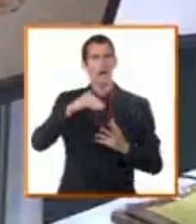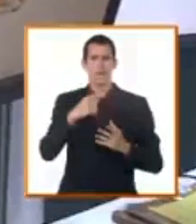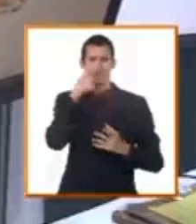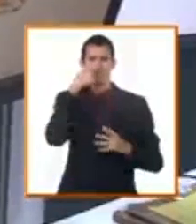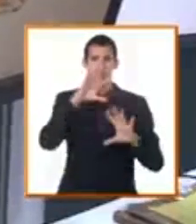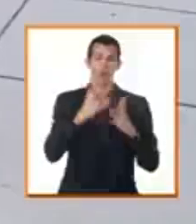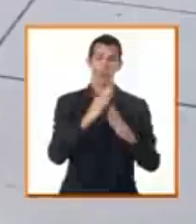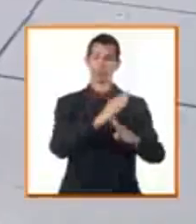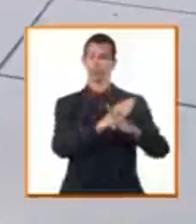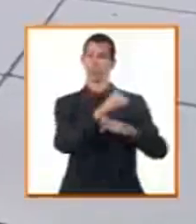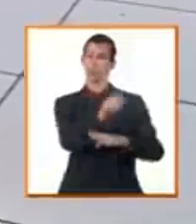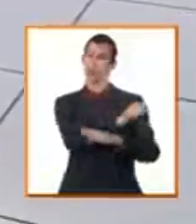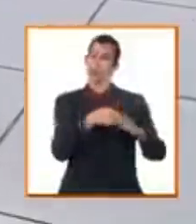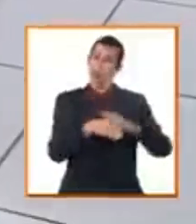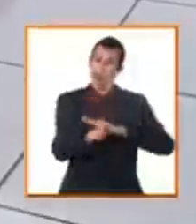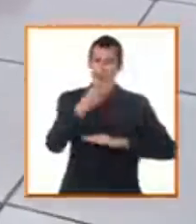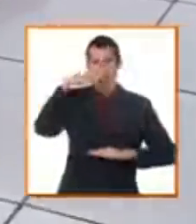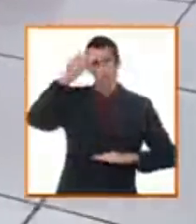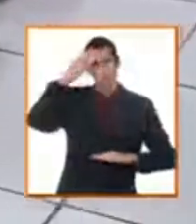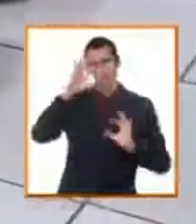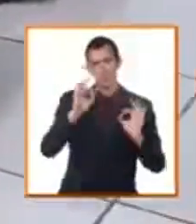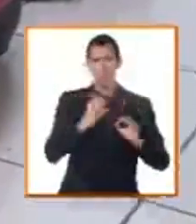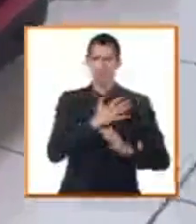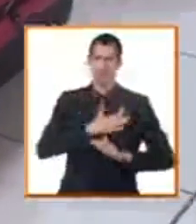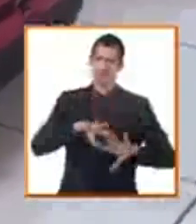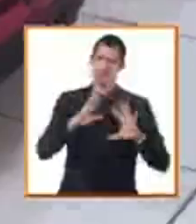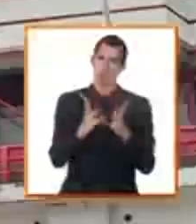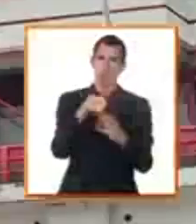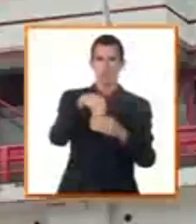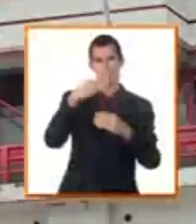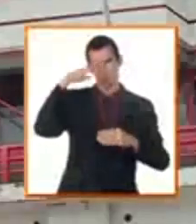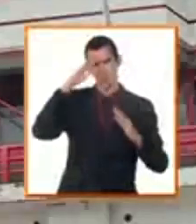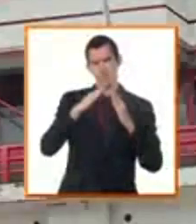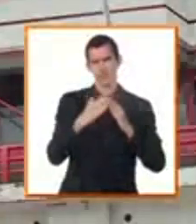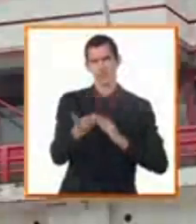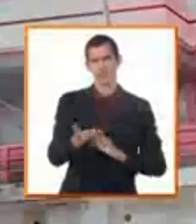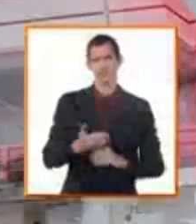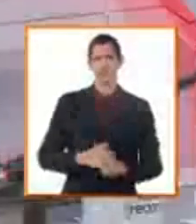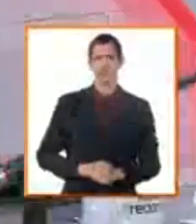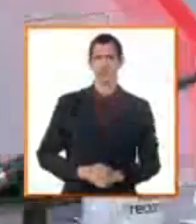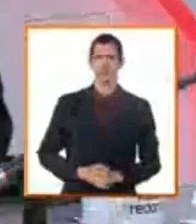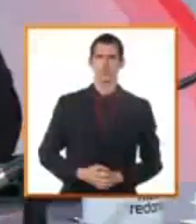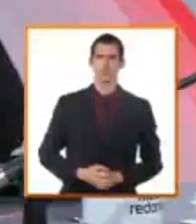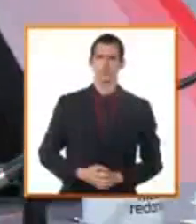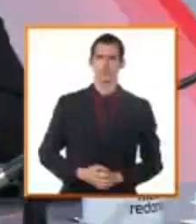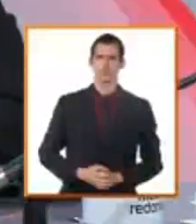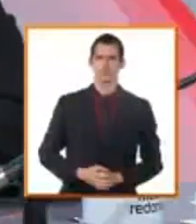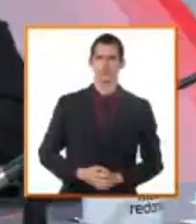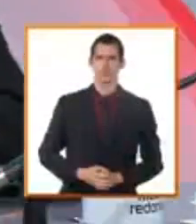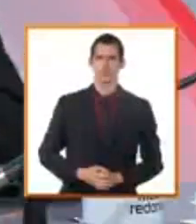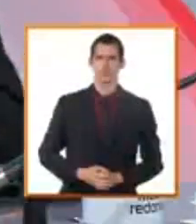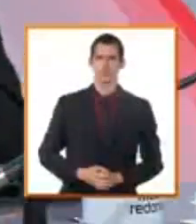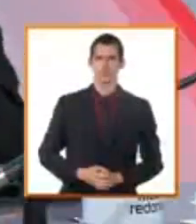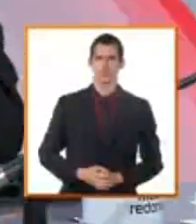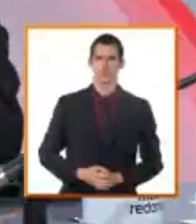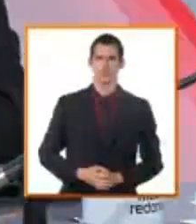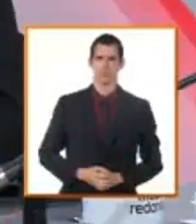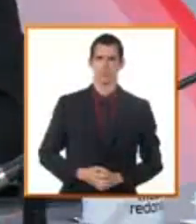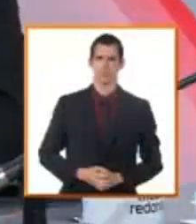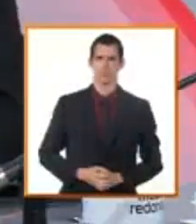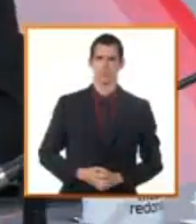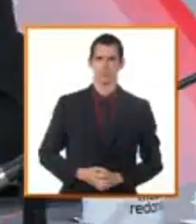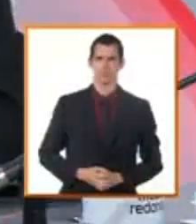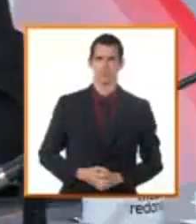tranquilidad ciudadana. Melvin Joel, especial para la Mesa Redonda. Bueno, imágenes, material que nos